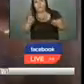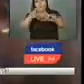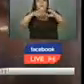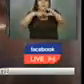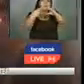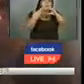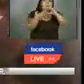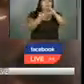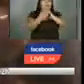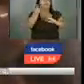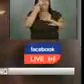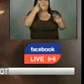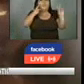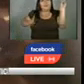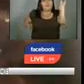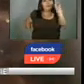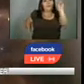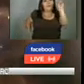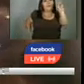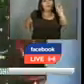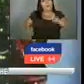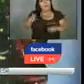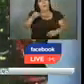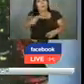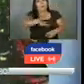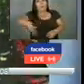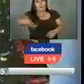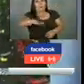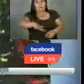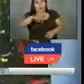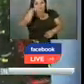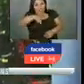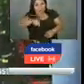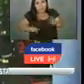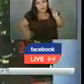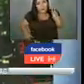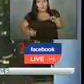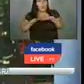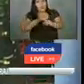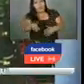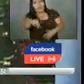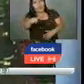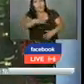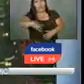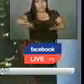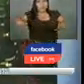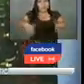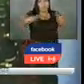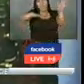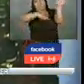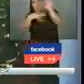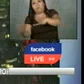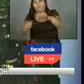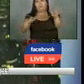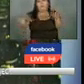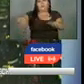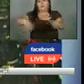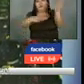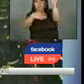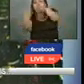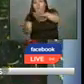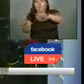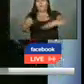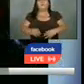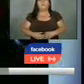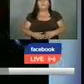de lo que ocurre en San Salvador y en buena parte del área metropolitana, no solo en el municipio de San Salvador. Árboles caídos en diferentes puntos. Hemos